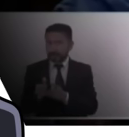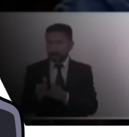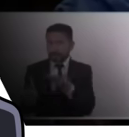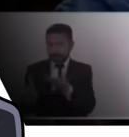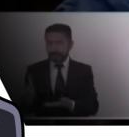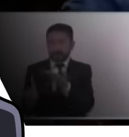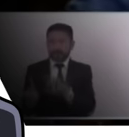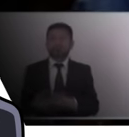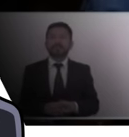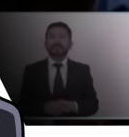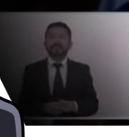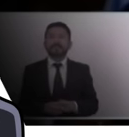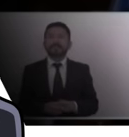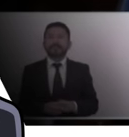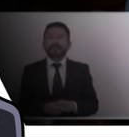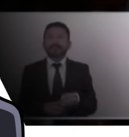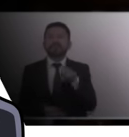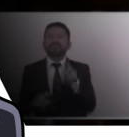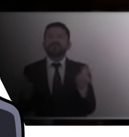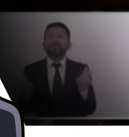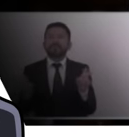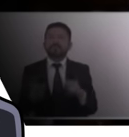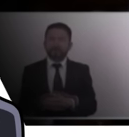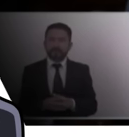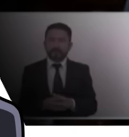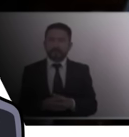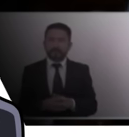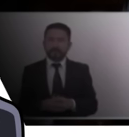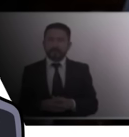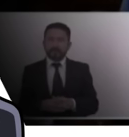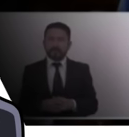la diputada. Se refiere a una